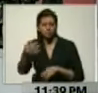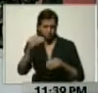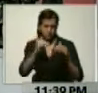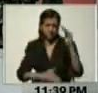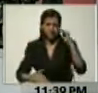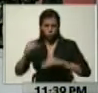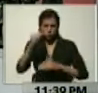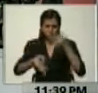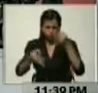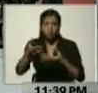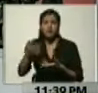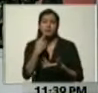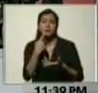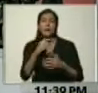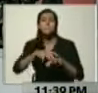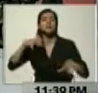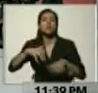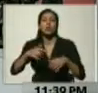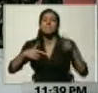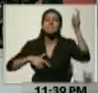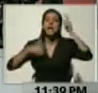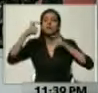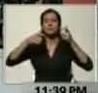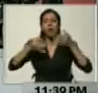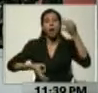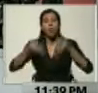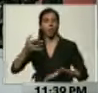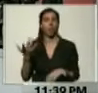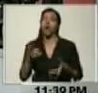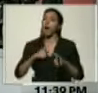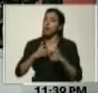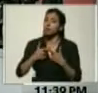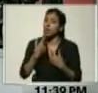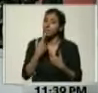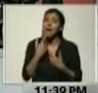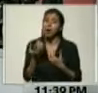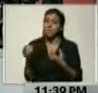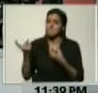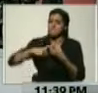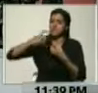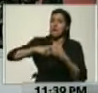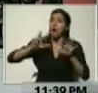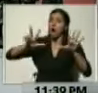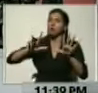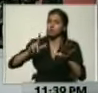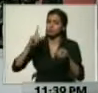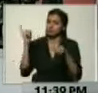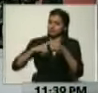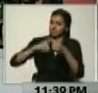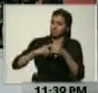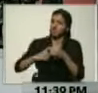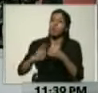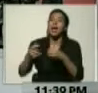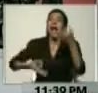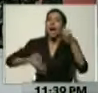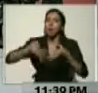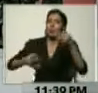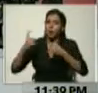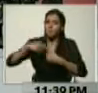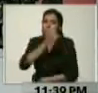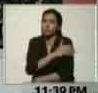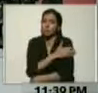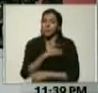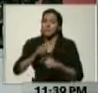cosa que no es verdad. Pero ellos van a meter 8 opositores para tener mayoría a ellos. Sean